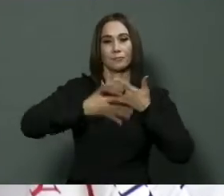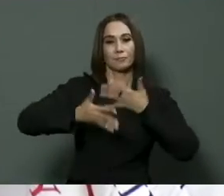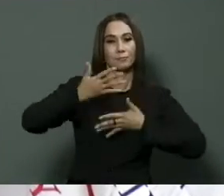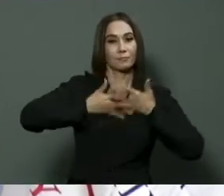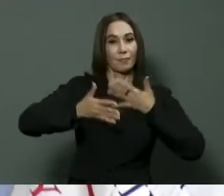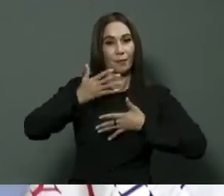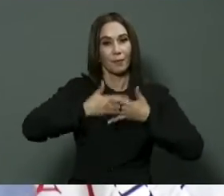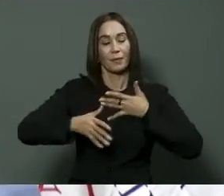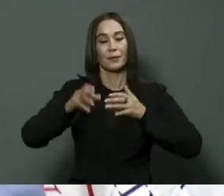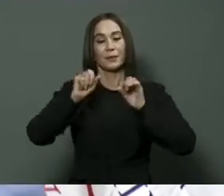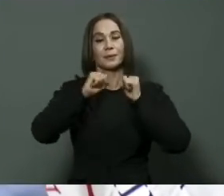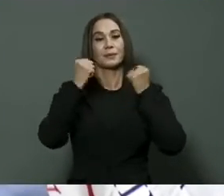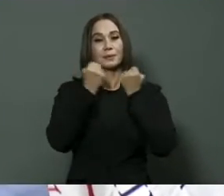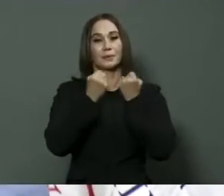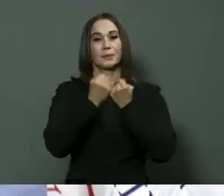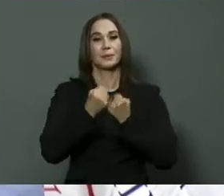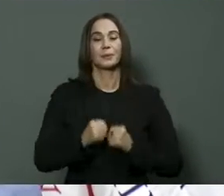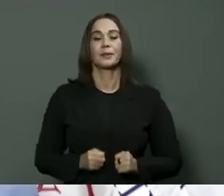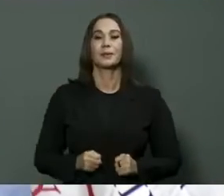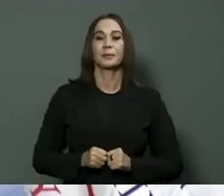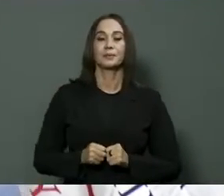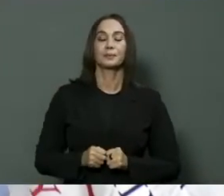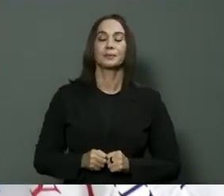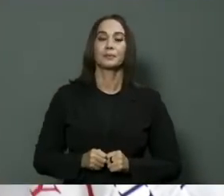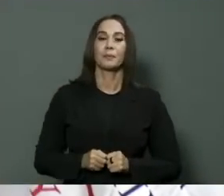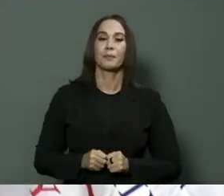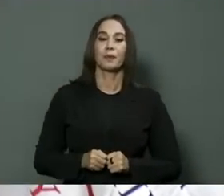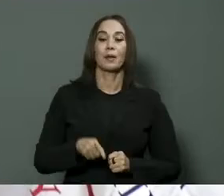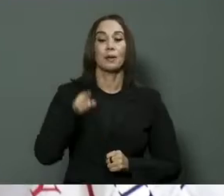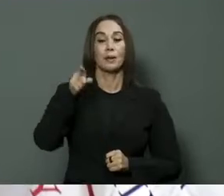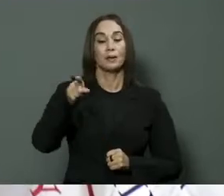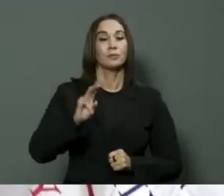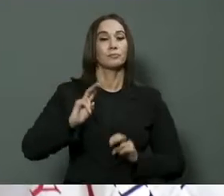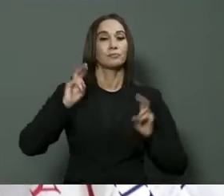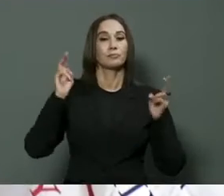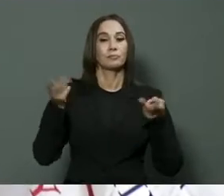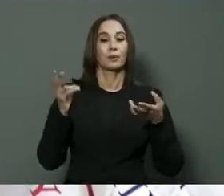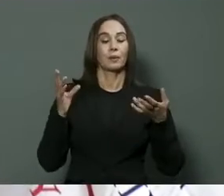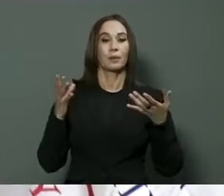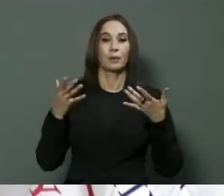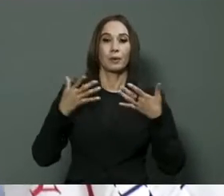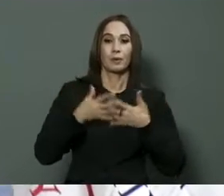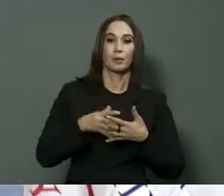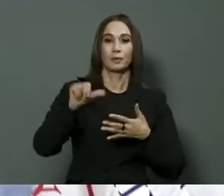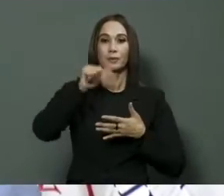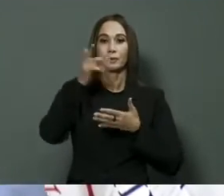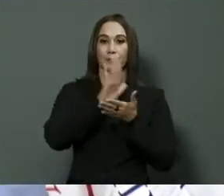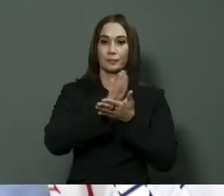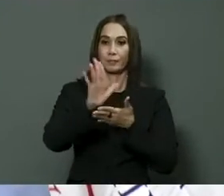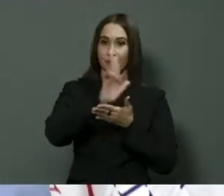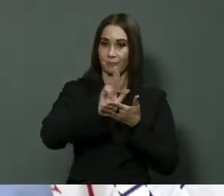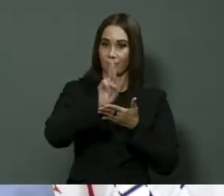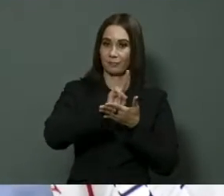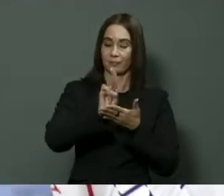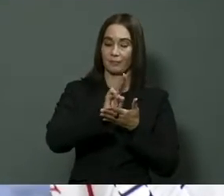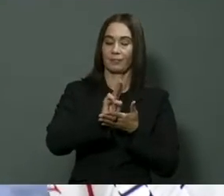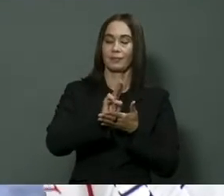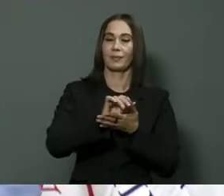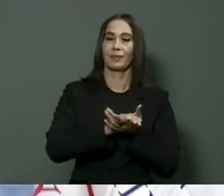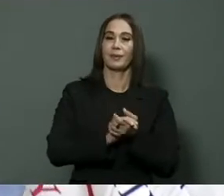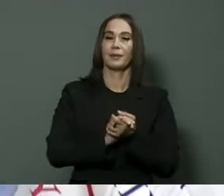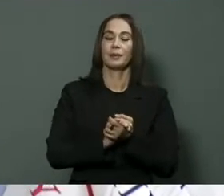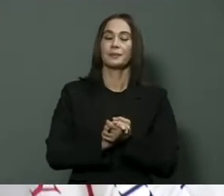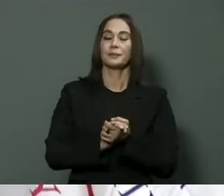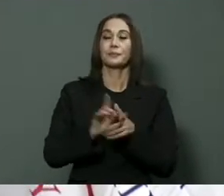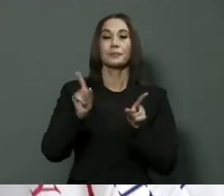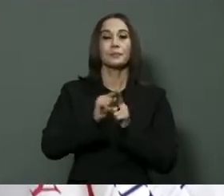convivencia ciudadana. Ese es un tema que en combinación con las universidades